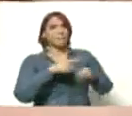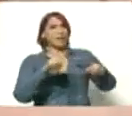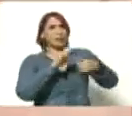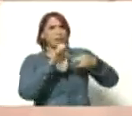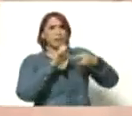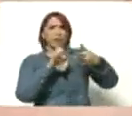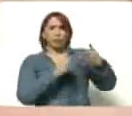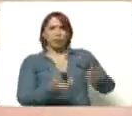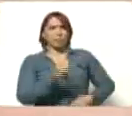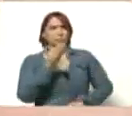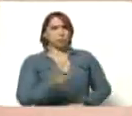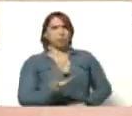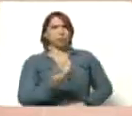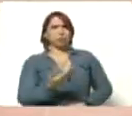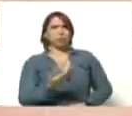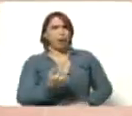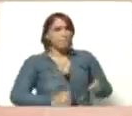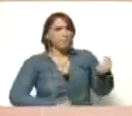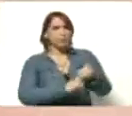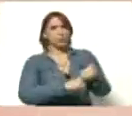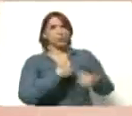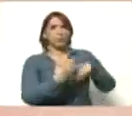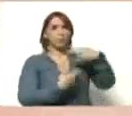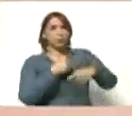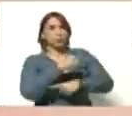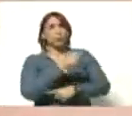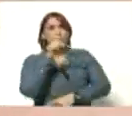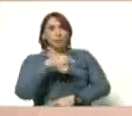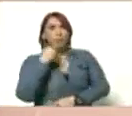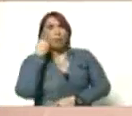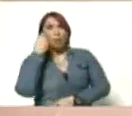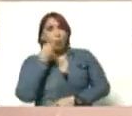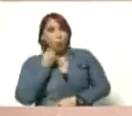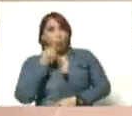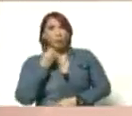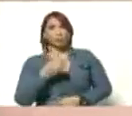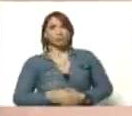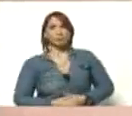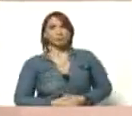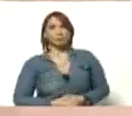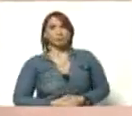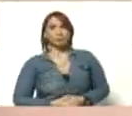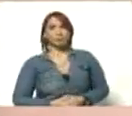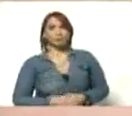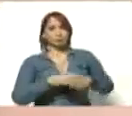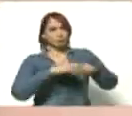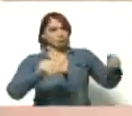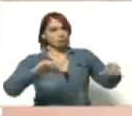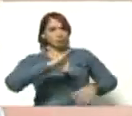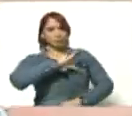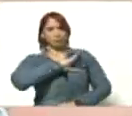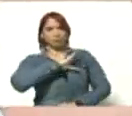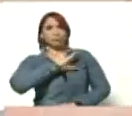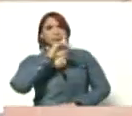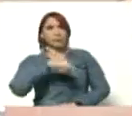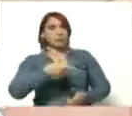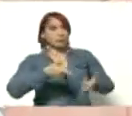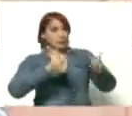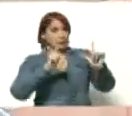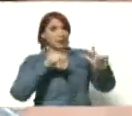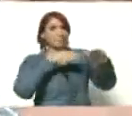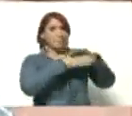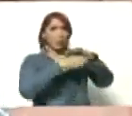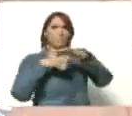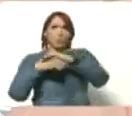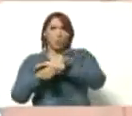que ha construido la revolución, vicepresidenta, y los jóvenes, Alejandra y todos, es la territorialización, es la posibilidad de acceso